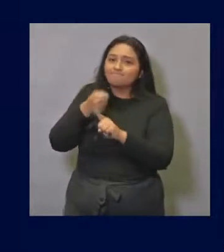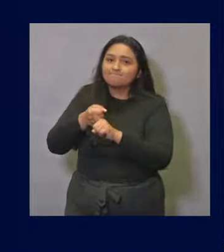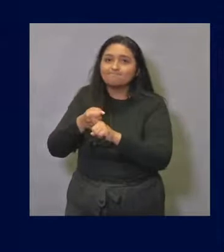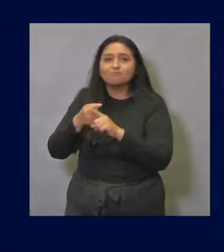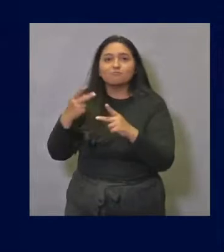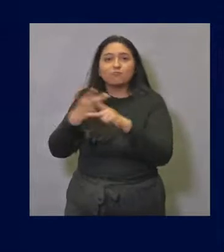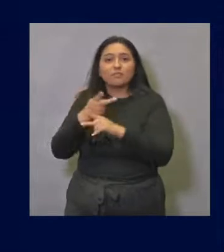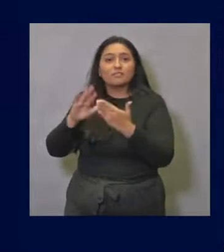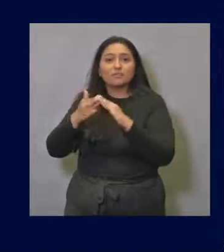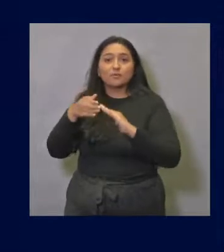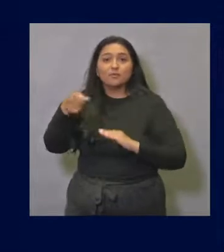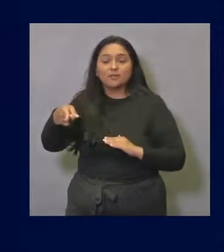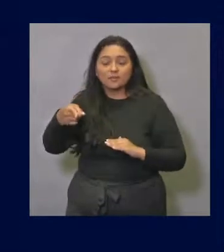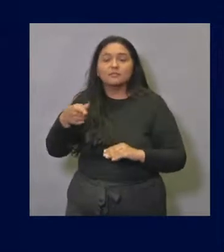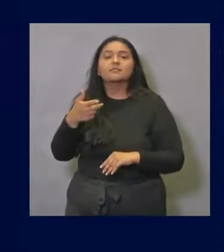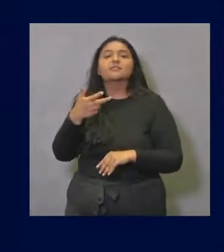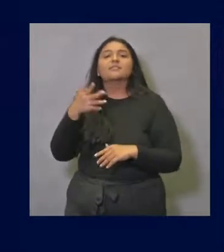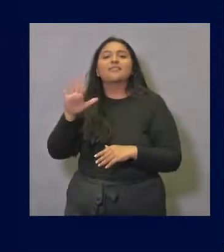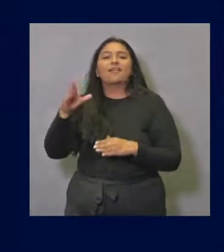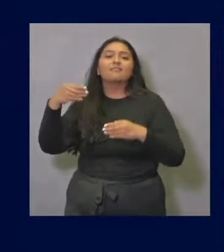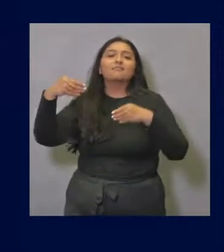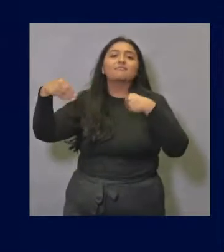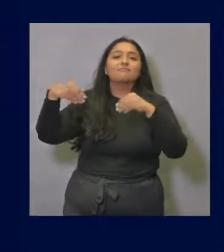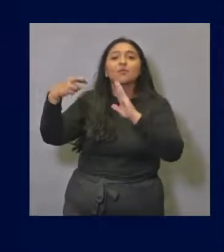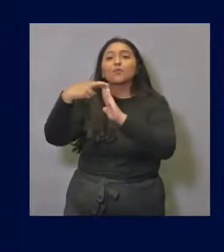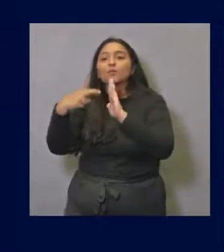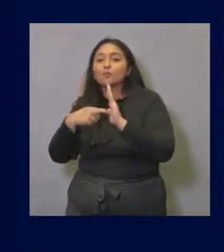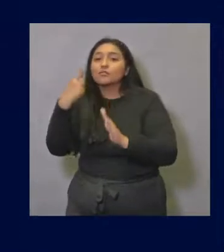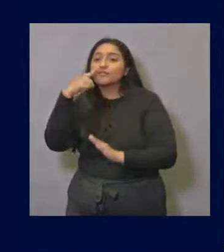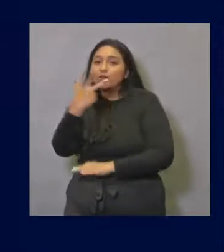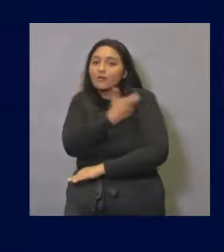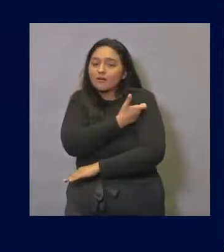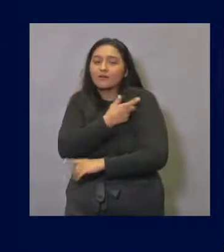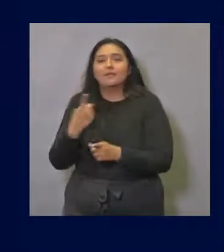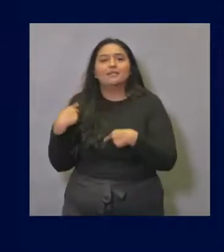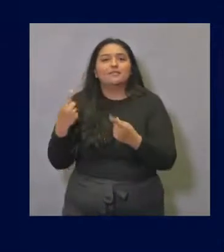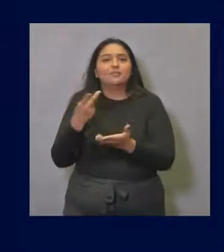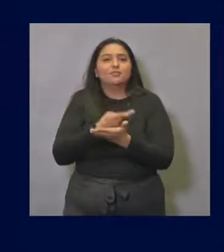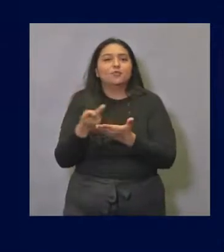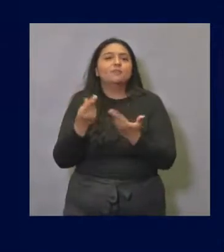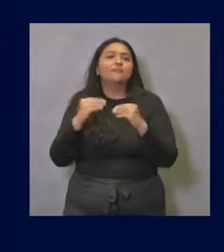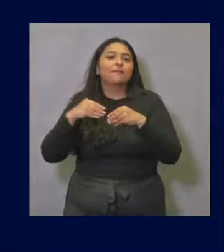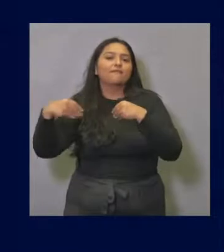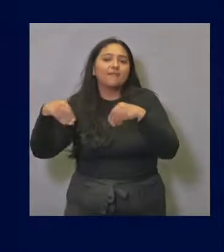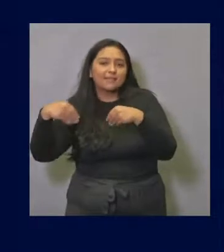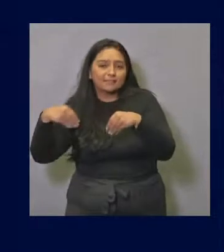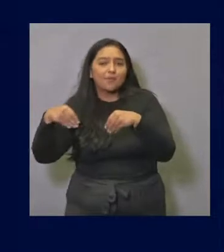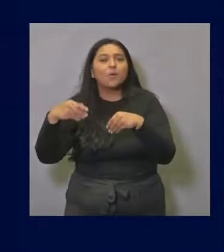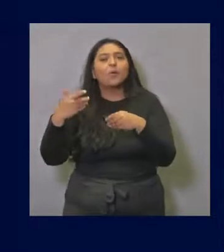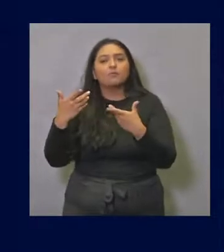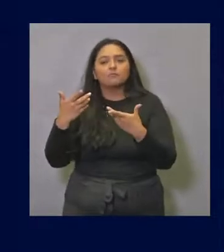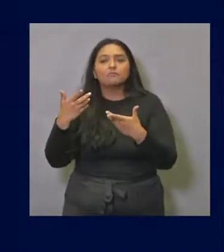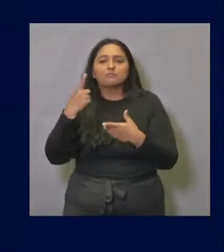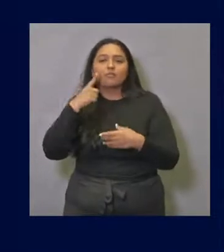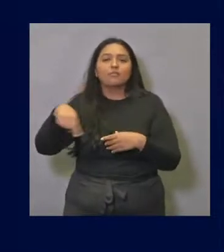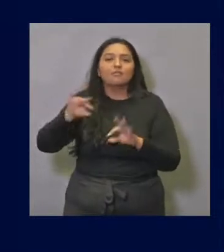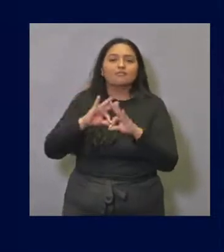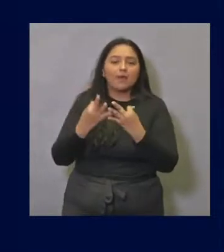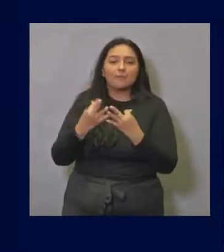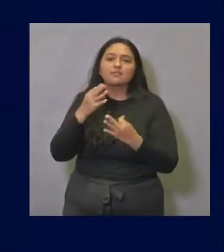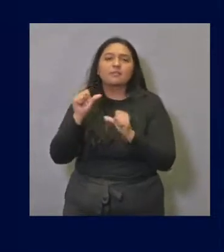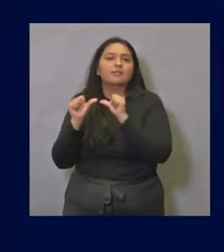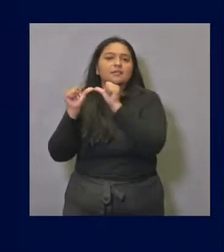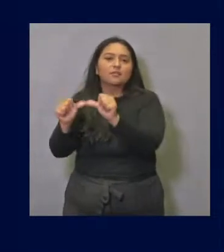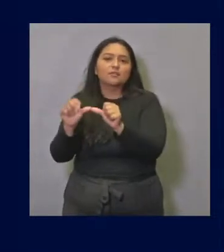residentes elegibles durante las últimas 2 semanas y continuarán con estos esfuerzos. Next slide,